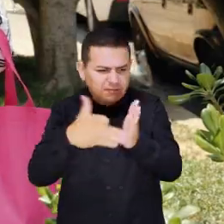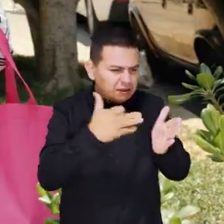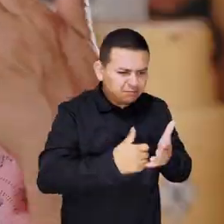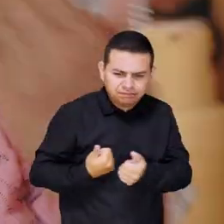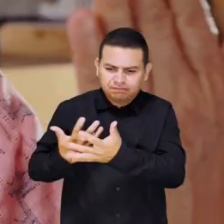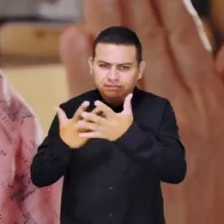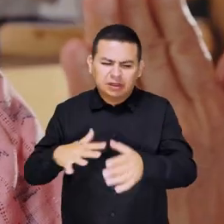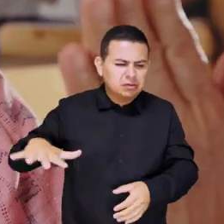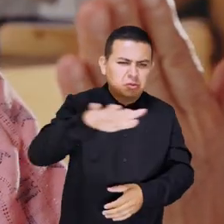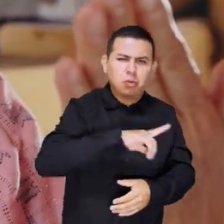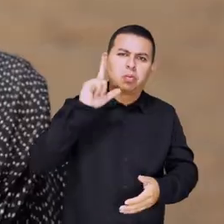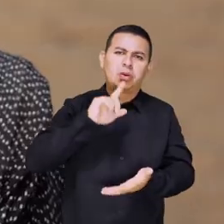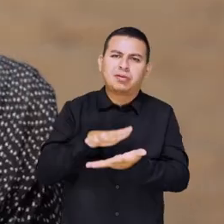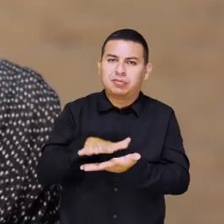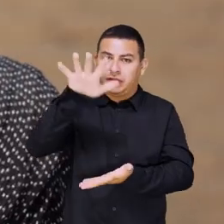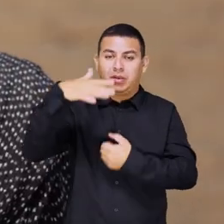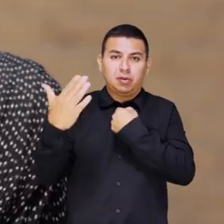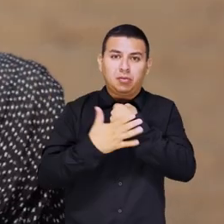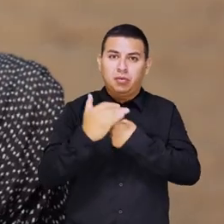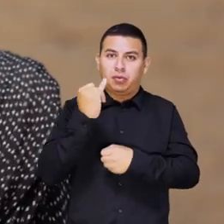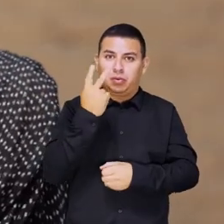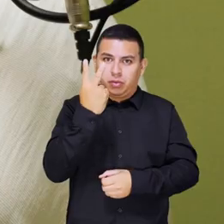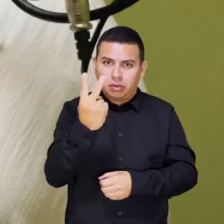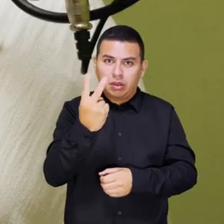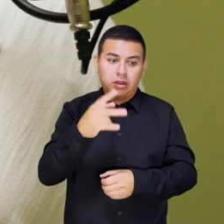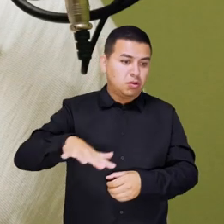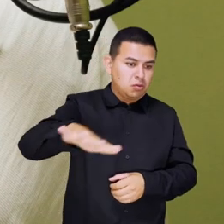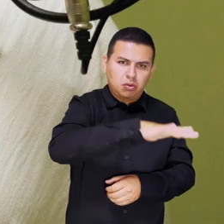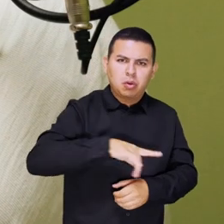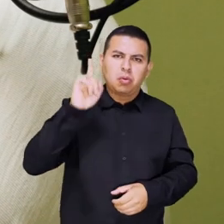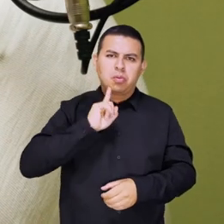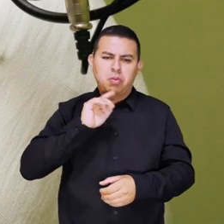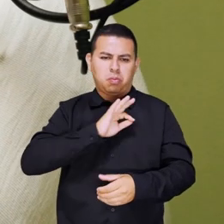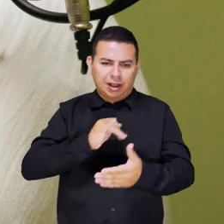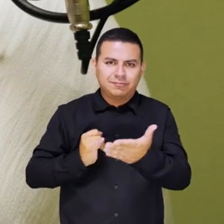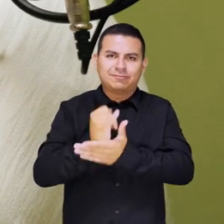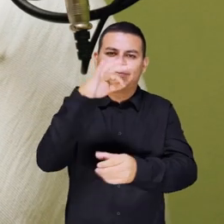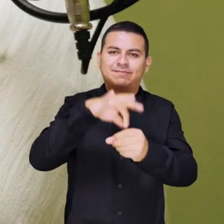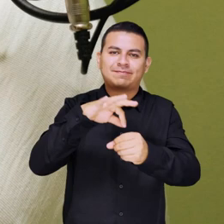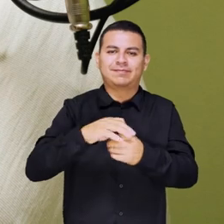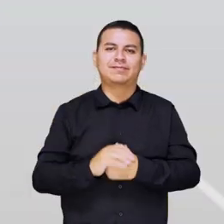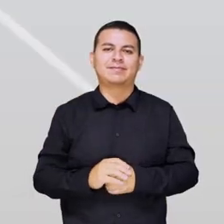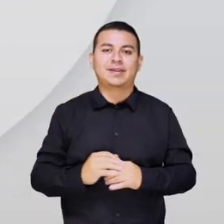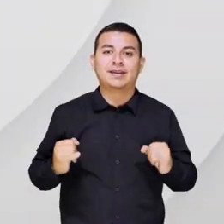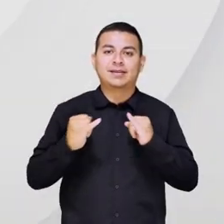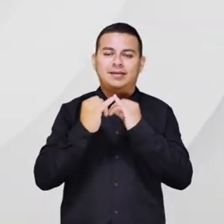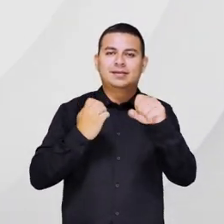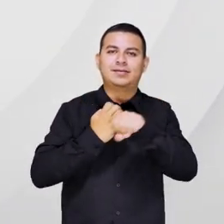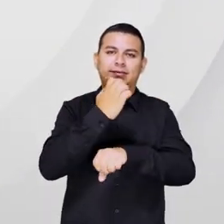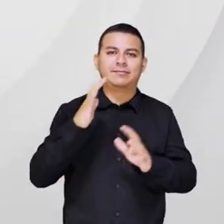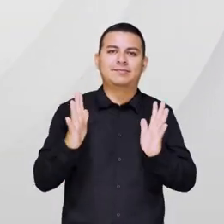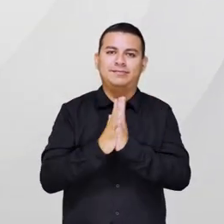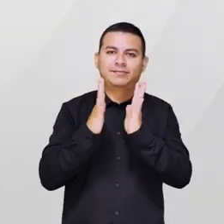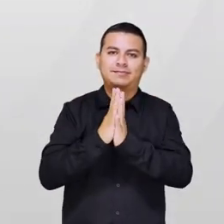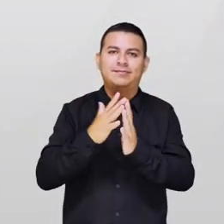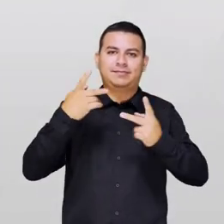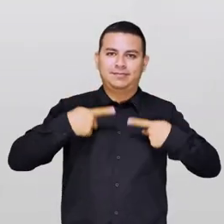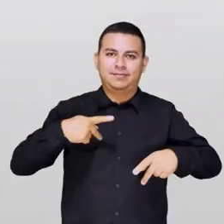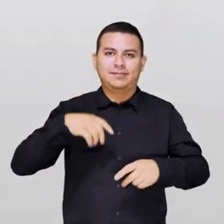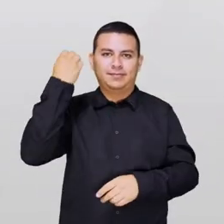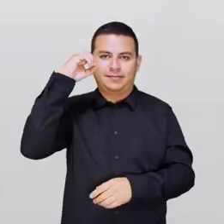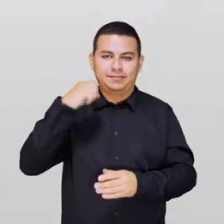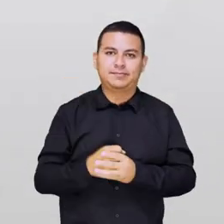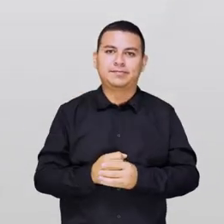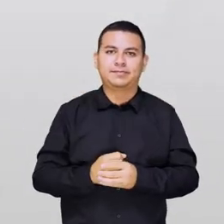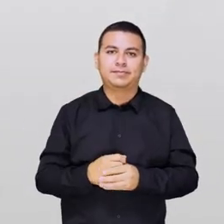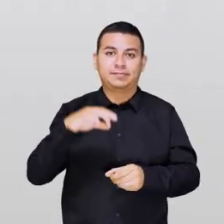kunika kwa kwanduka si ubi junio kunkayunju. Instituto Estatal Electoral y de Participación